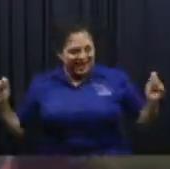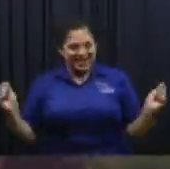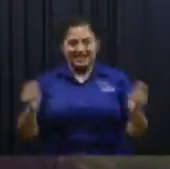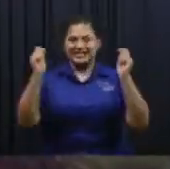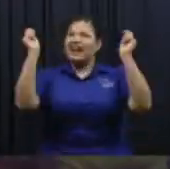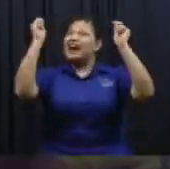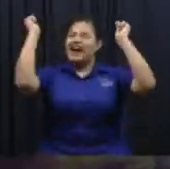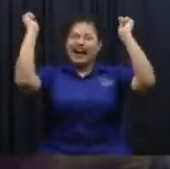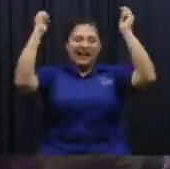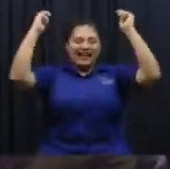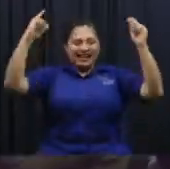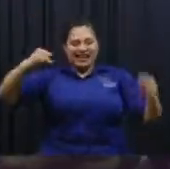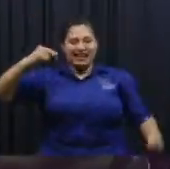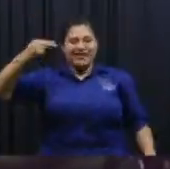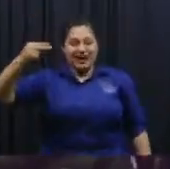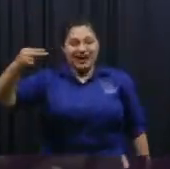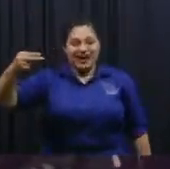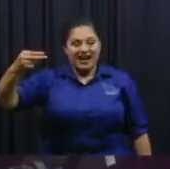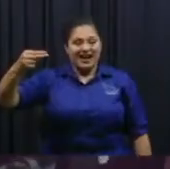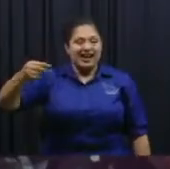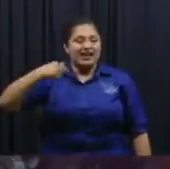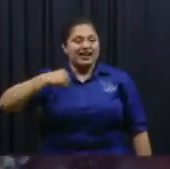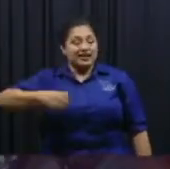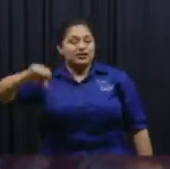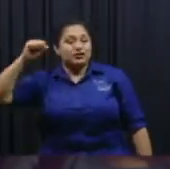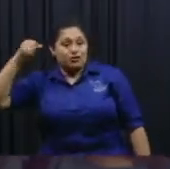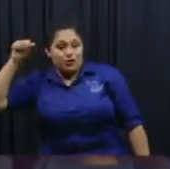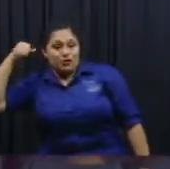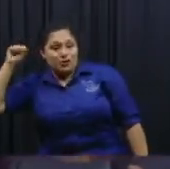una fiesta a Jehová